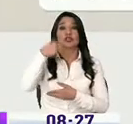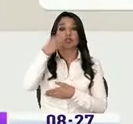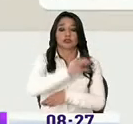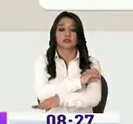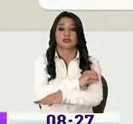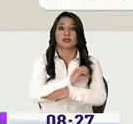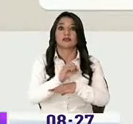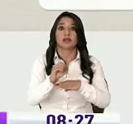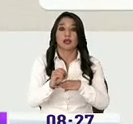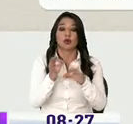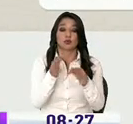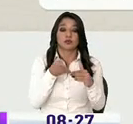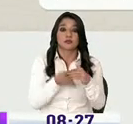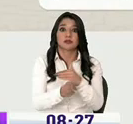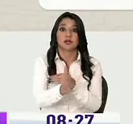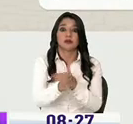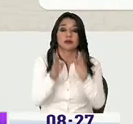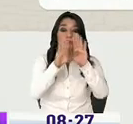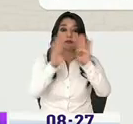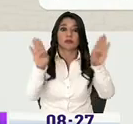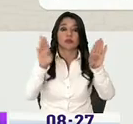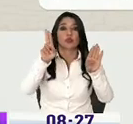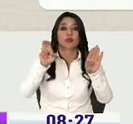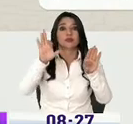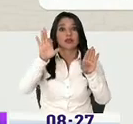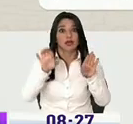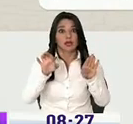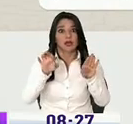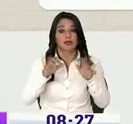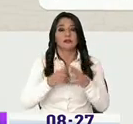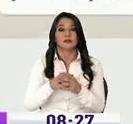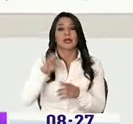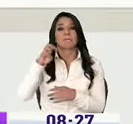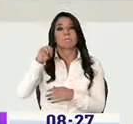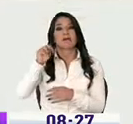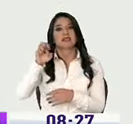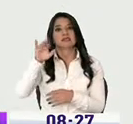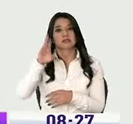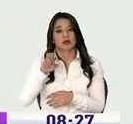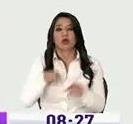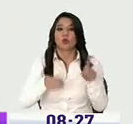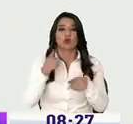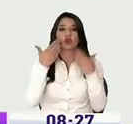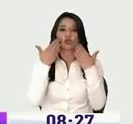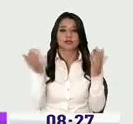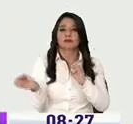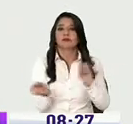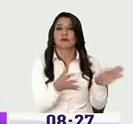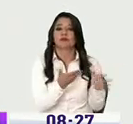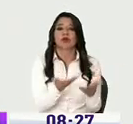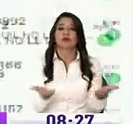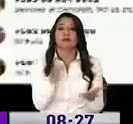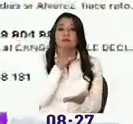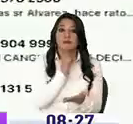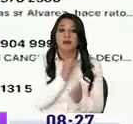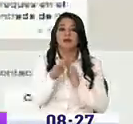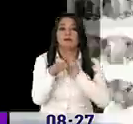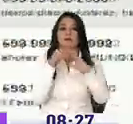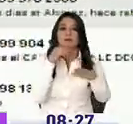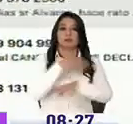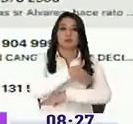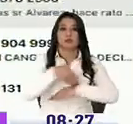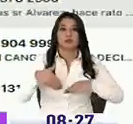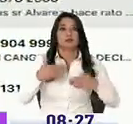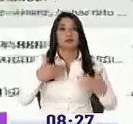occidental, justo a la entrada de la puerta principal de la UTE, dependencia de Maceo. Esto para los que no sabían dónde votar. Ya nos mandaron el